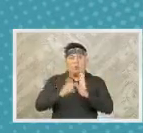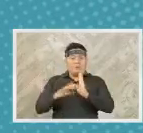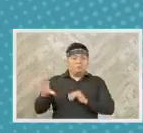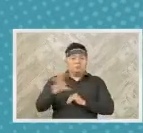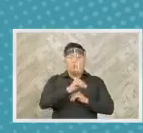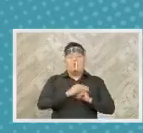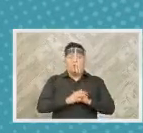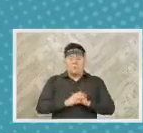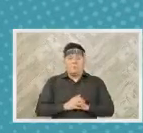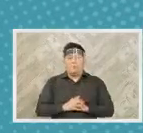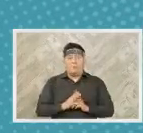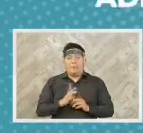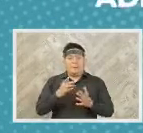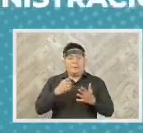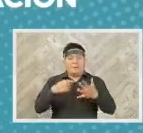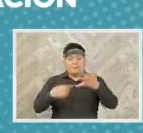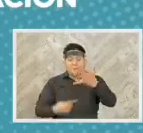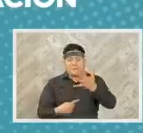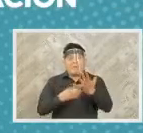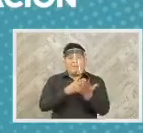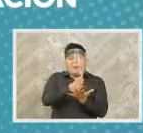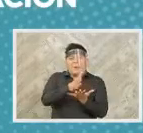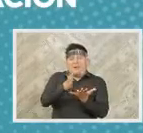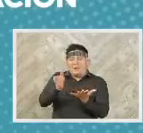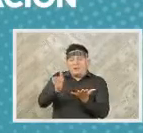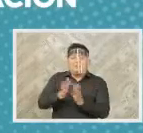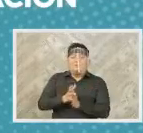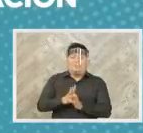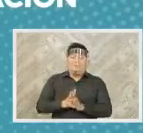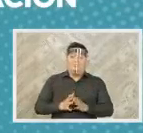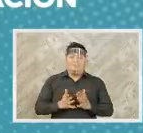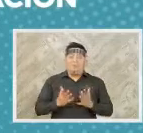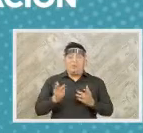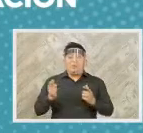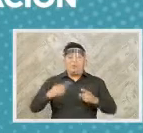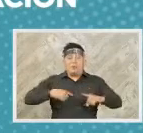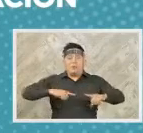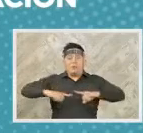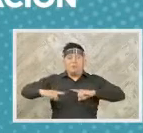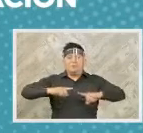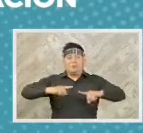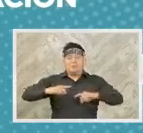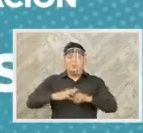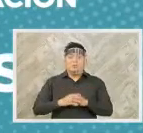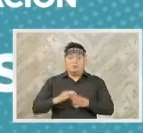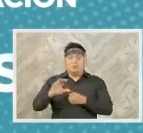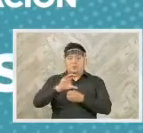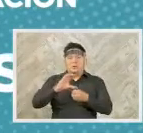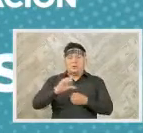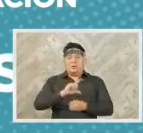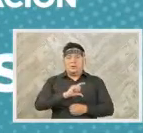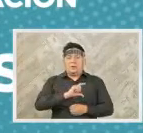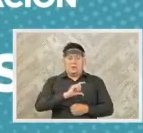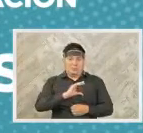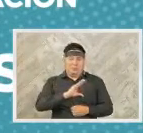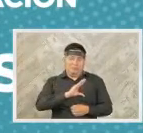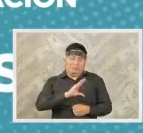por 6 líneas estratégicas que orientan las acciones de la Administración Municipal en sus 4 años.